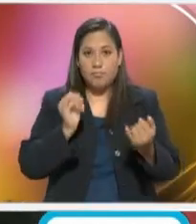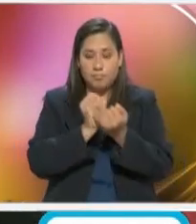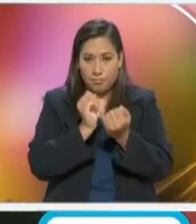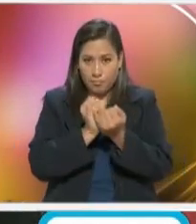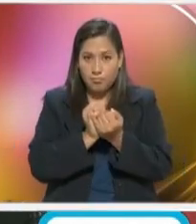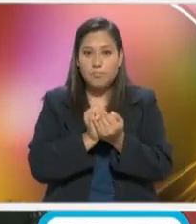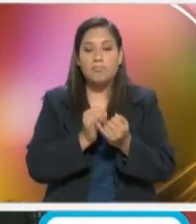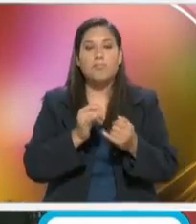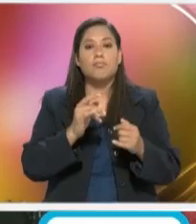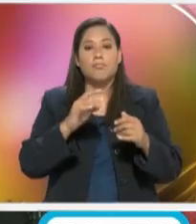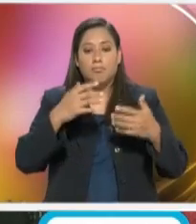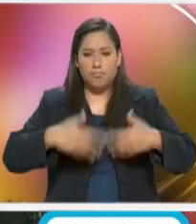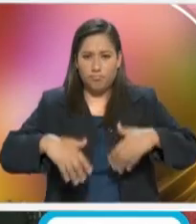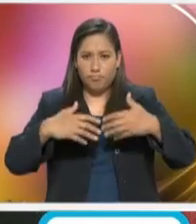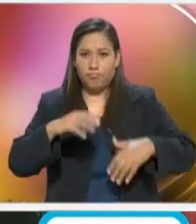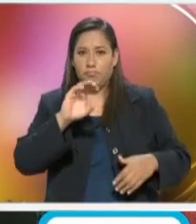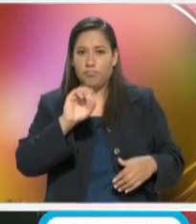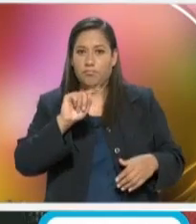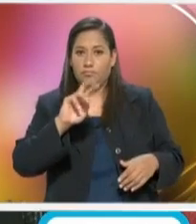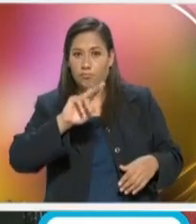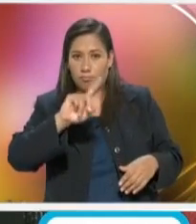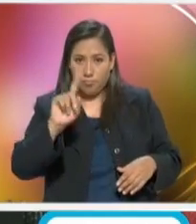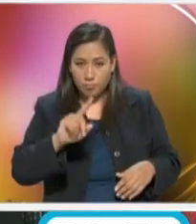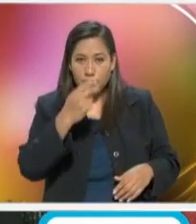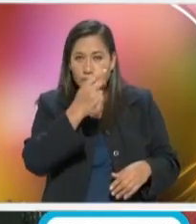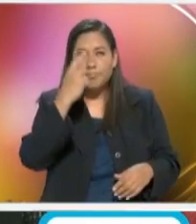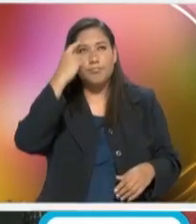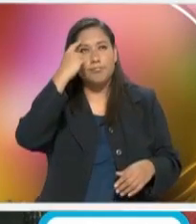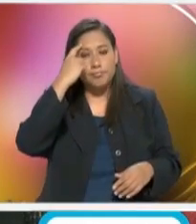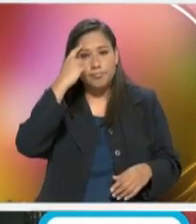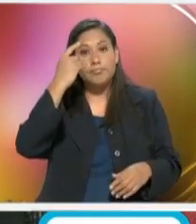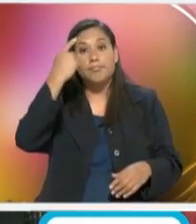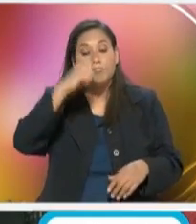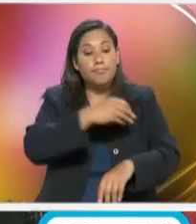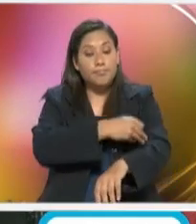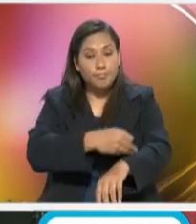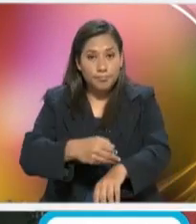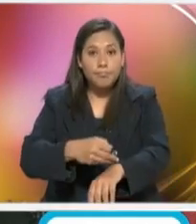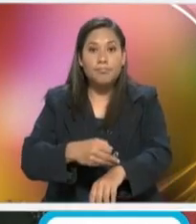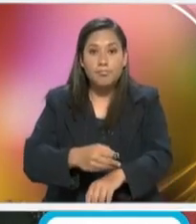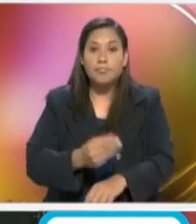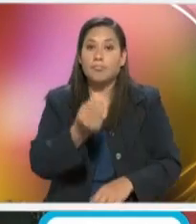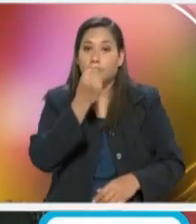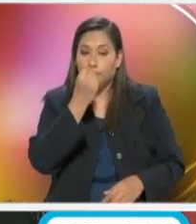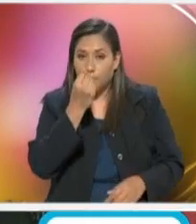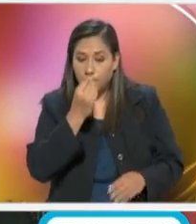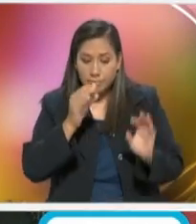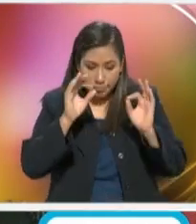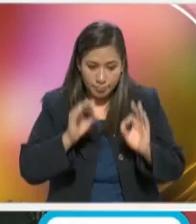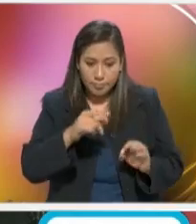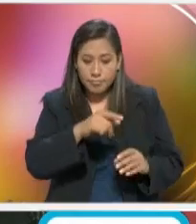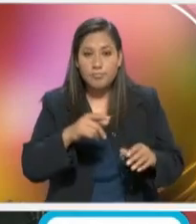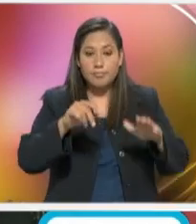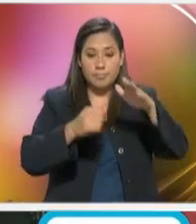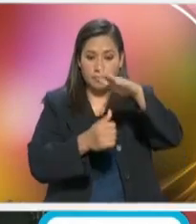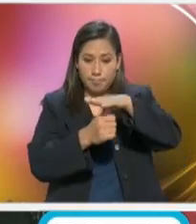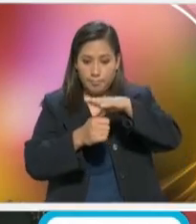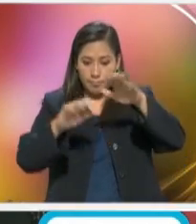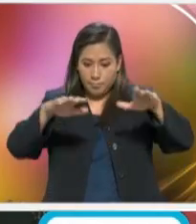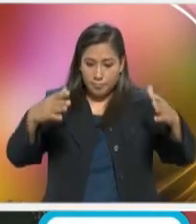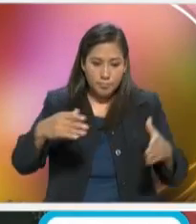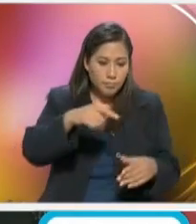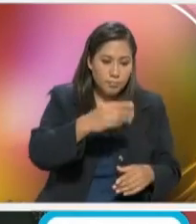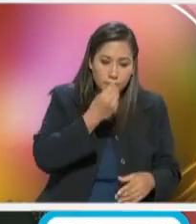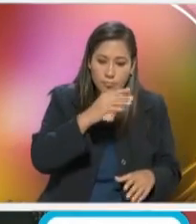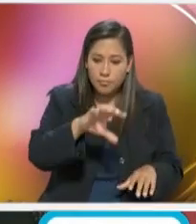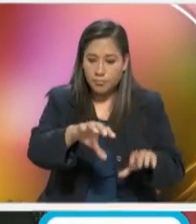y motriz. Entonces, justamente ahí estamos incidiendo para que las familias tengan los alimentos adecuados en la mesa,